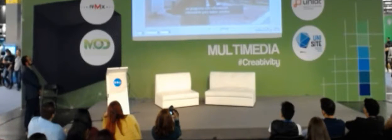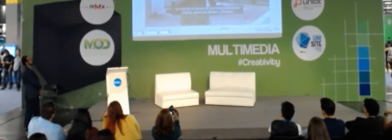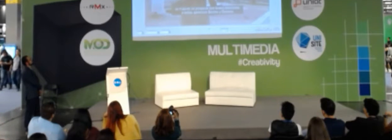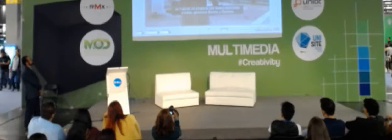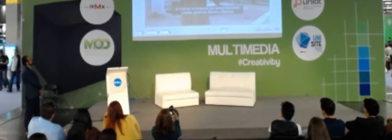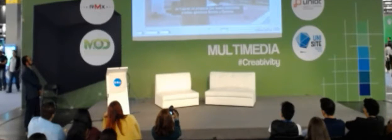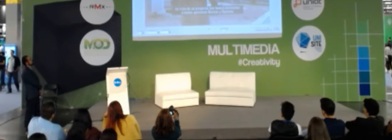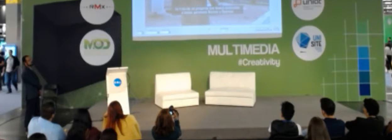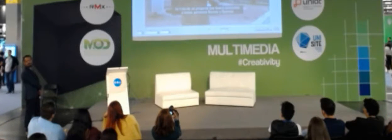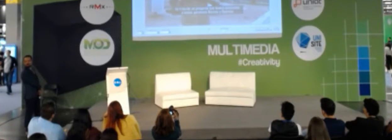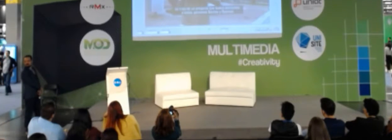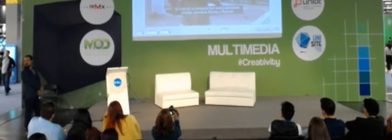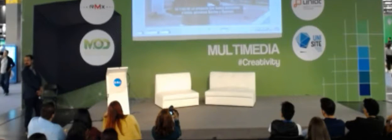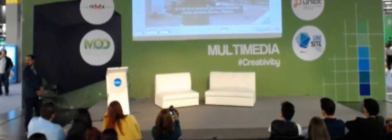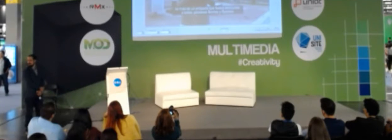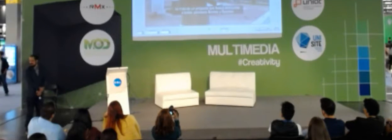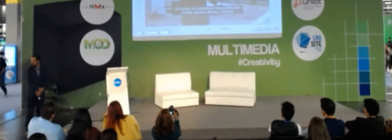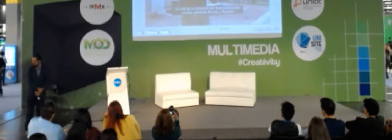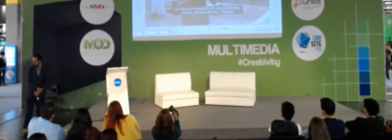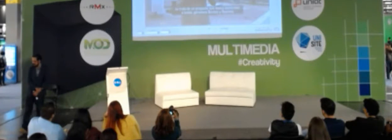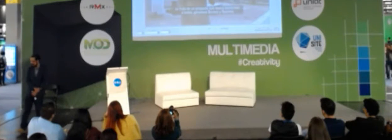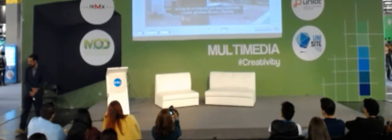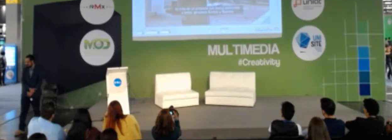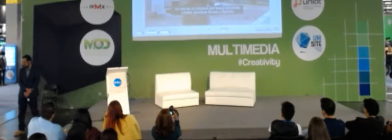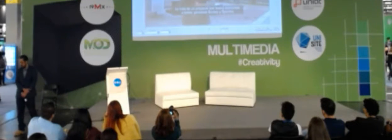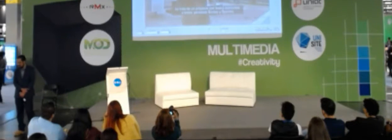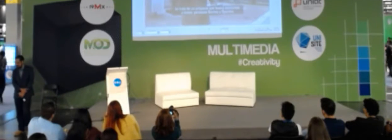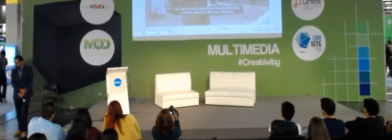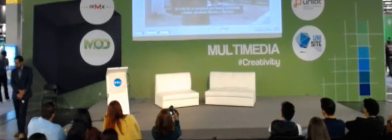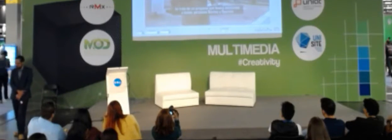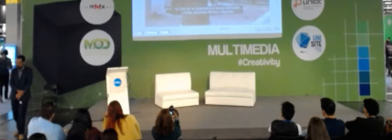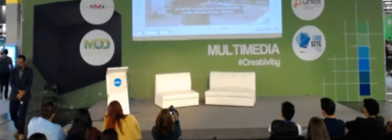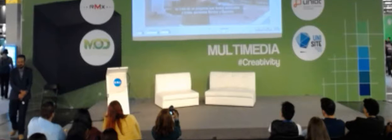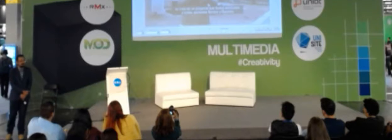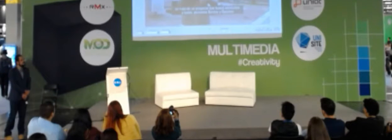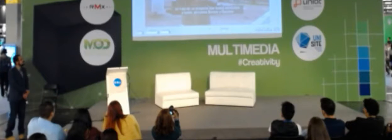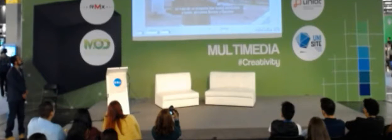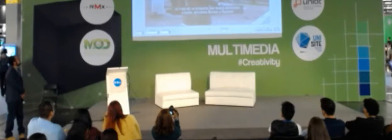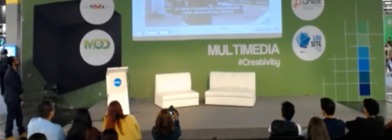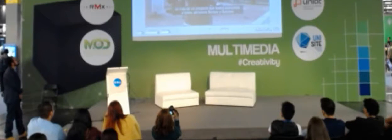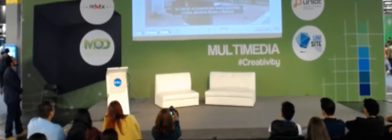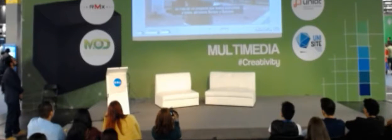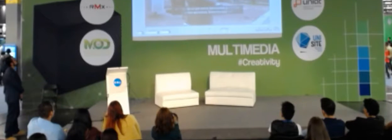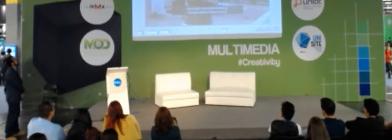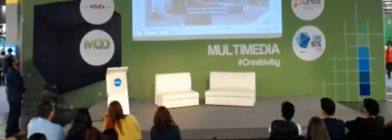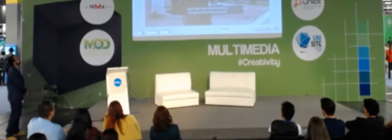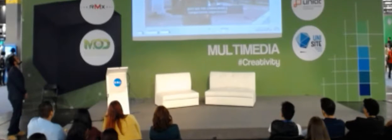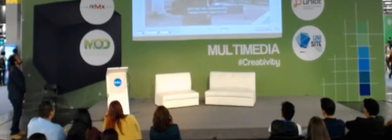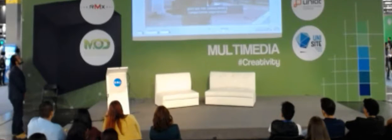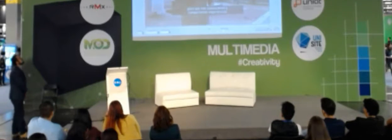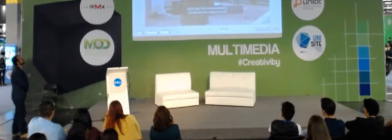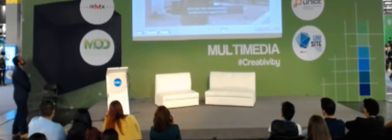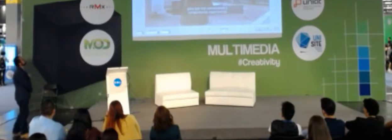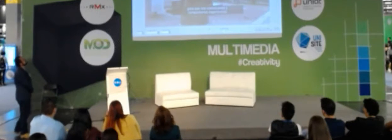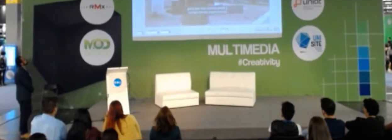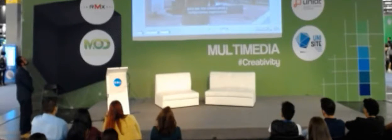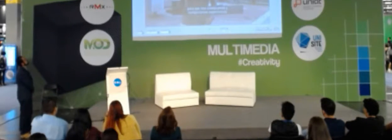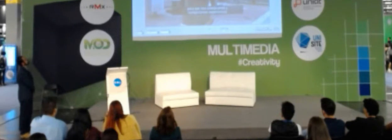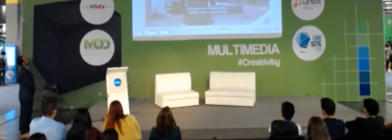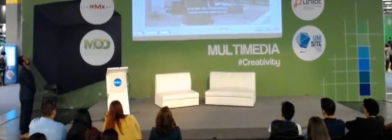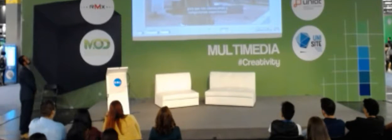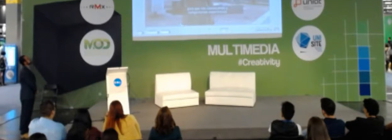Se trata de un proyecto que busca acercarnos a todos, personas sordas y oyentes, para que nos conozcamos y